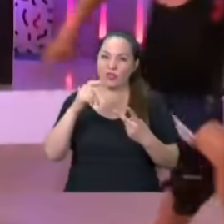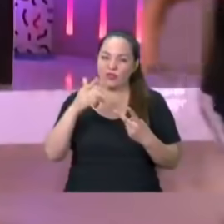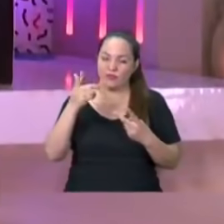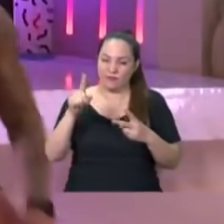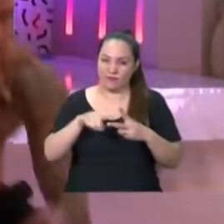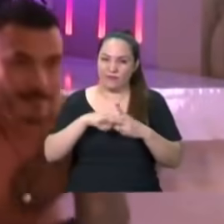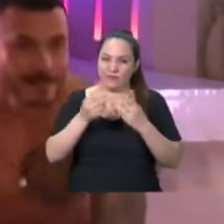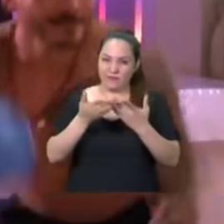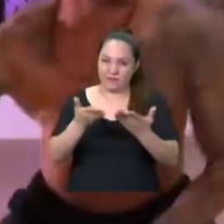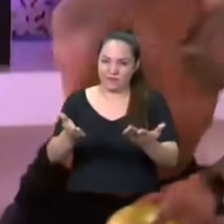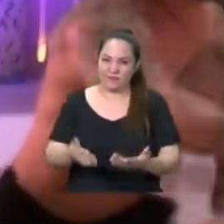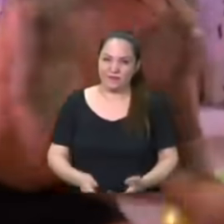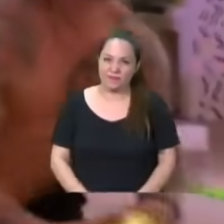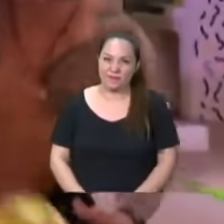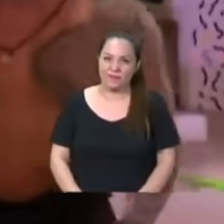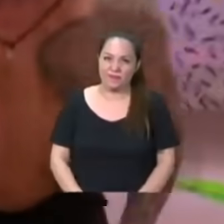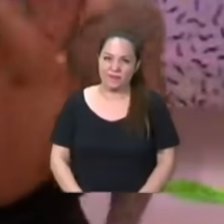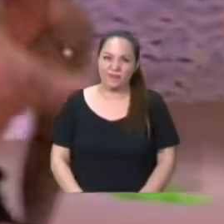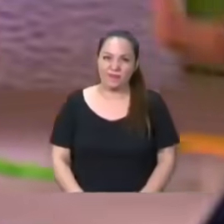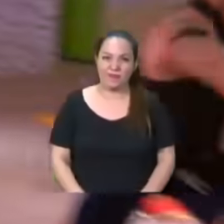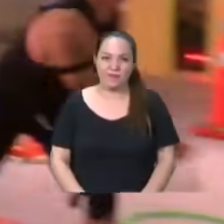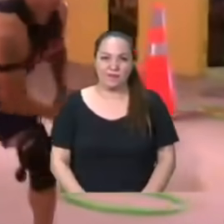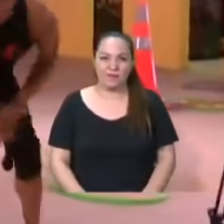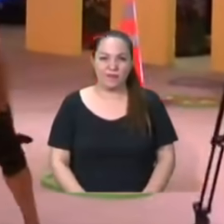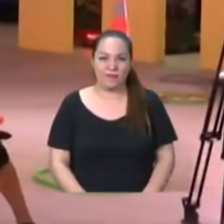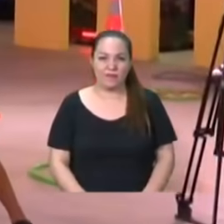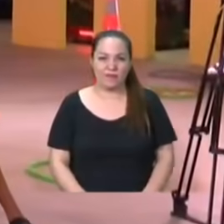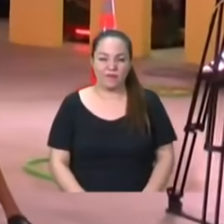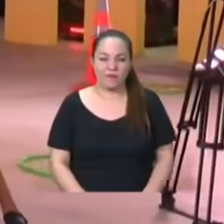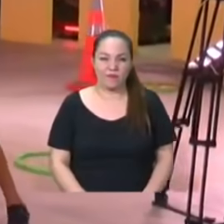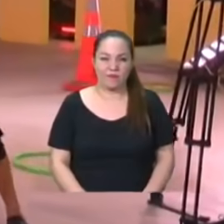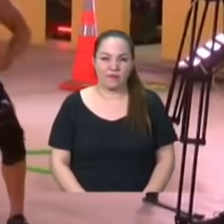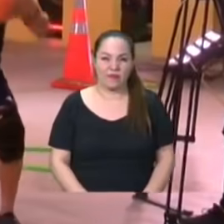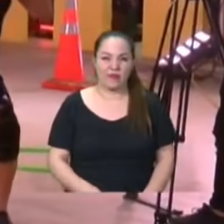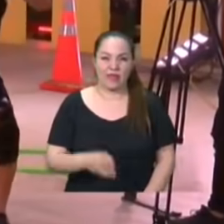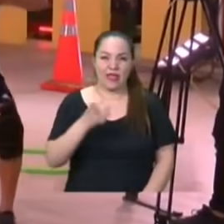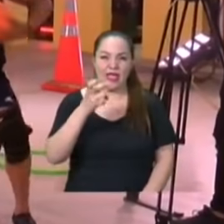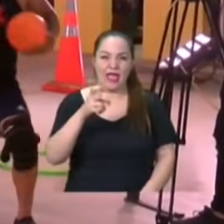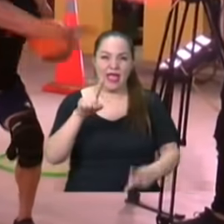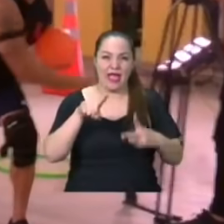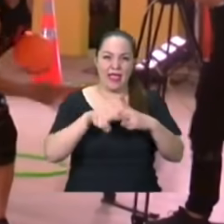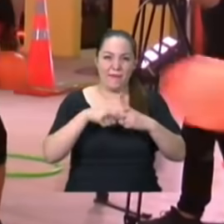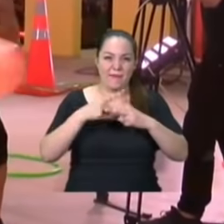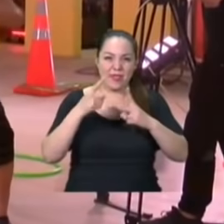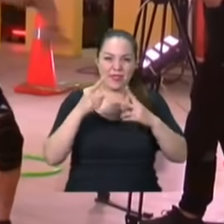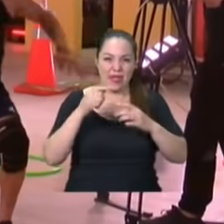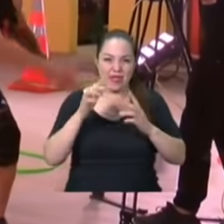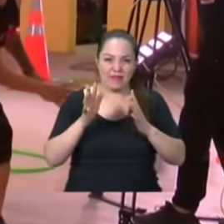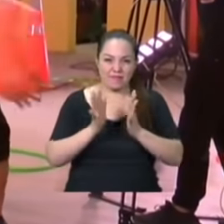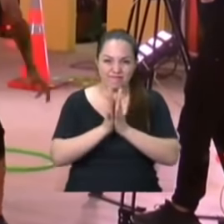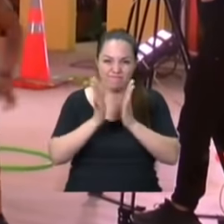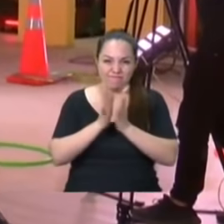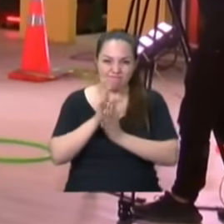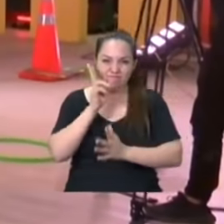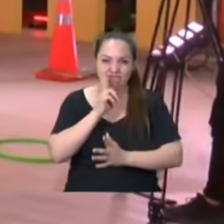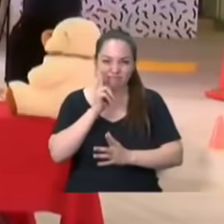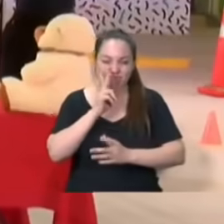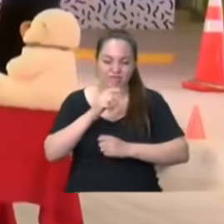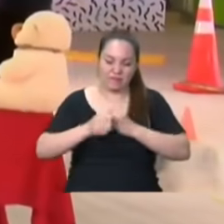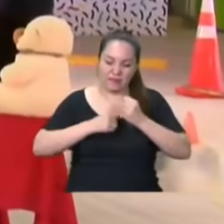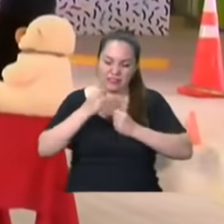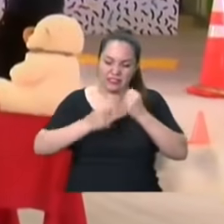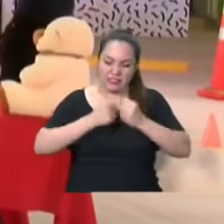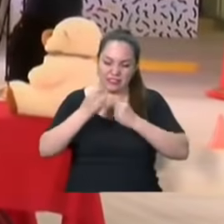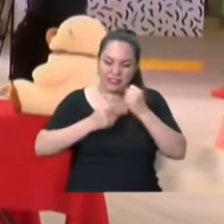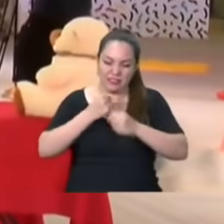véngase. Ahí estamos arrancando esta prueba entre los caballeros que tienen que derribar a esos muñecos de peluche. Ahí